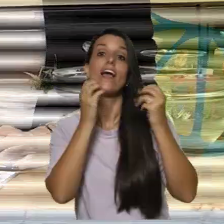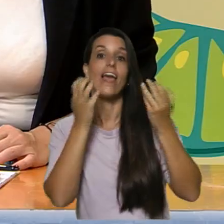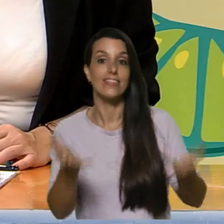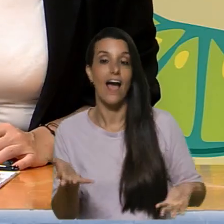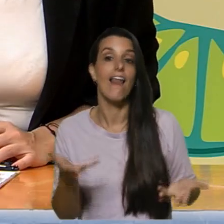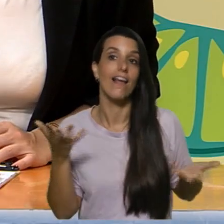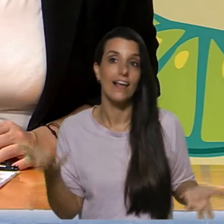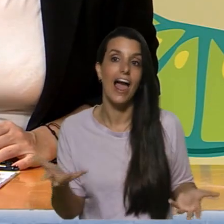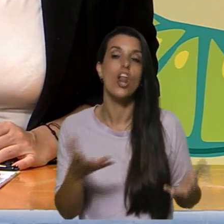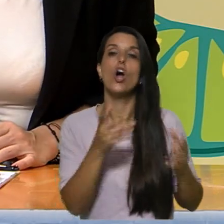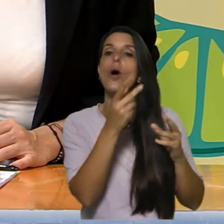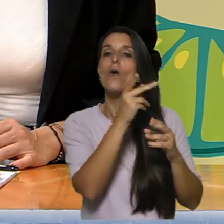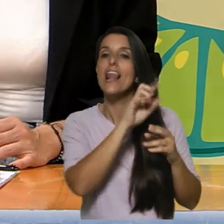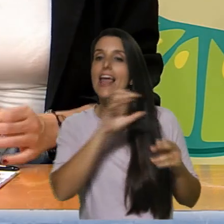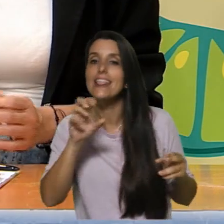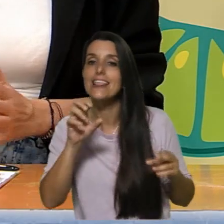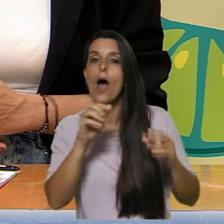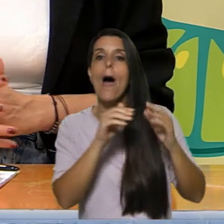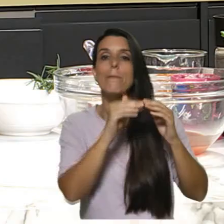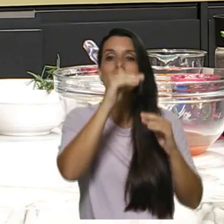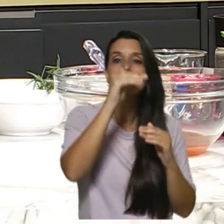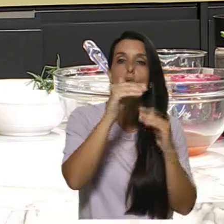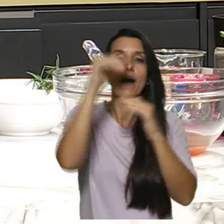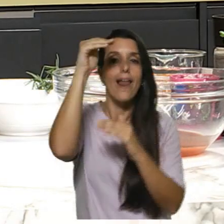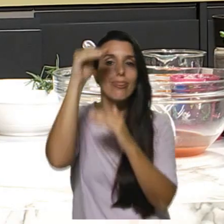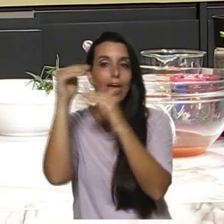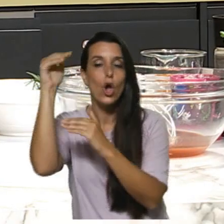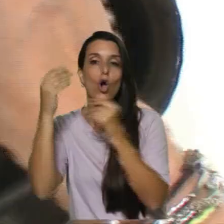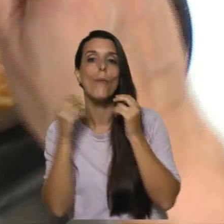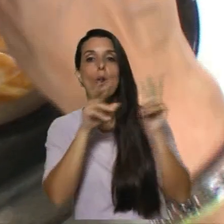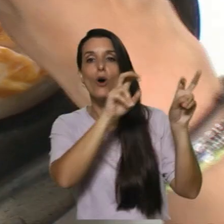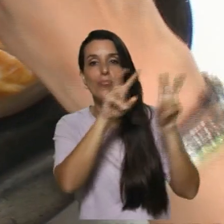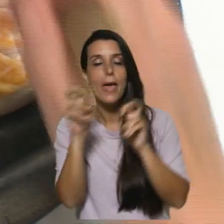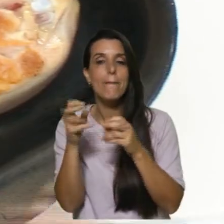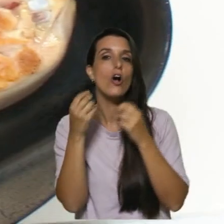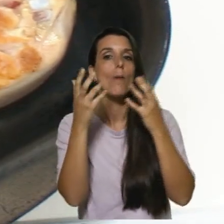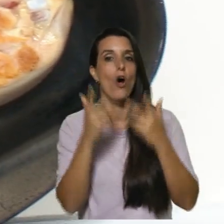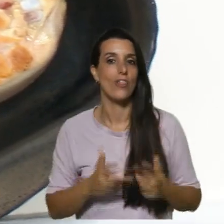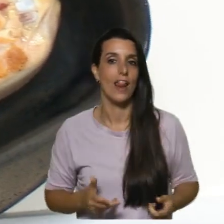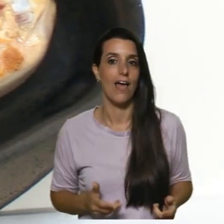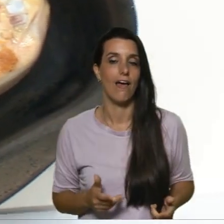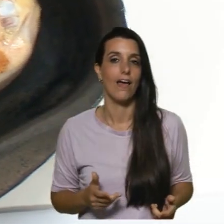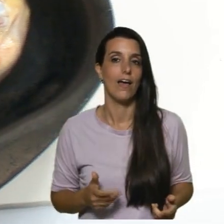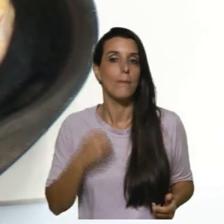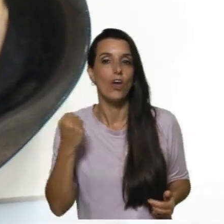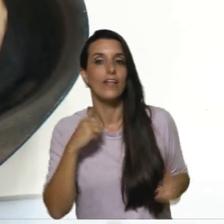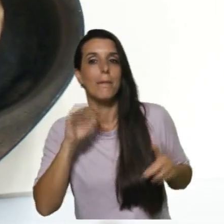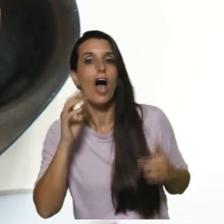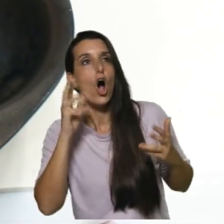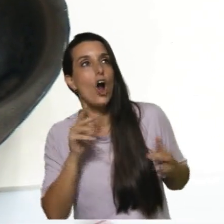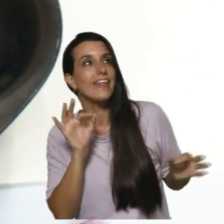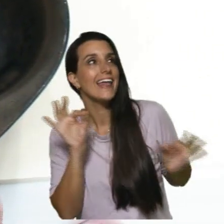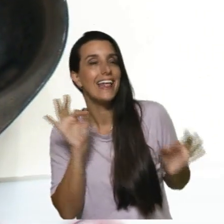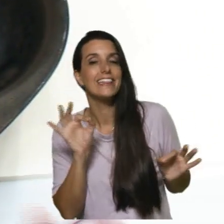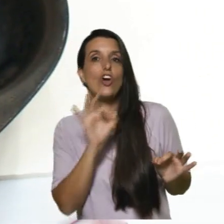ordenado? ¿Alfabéticamente? ¿Por tamaño? Por tamaño, por temática, por ejemplo. ¿Qué te importa más? ¿Como el orden